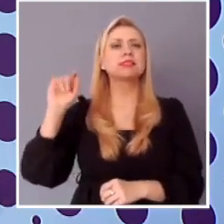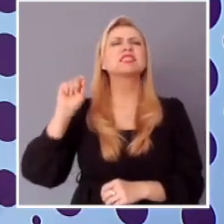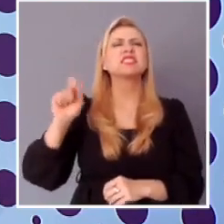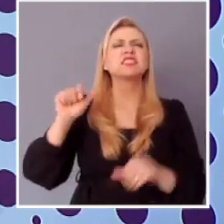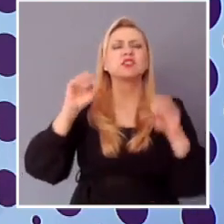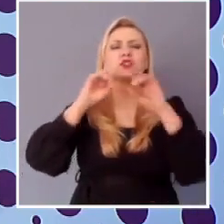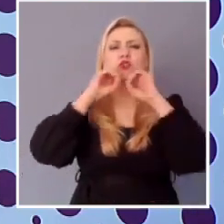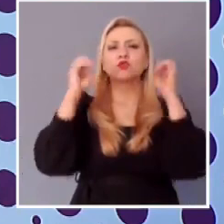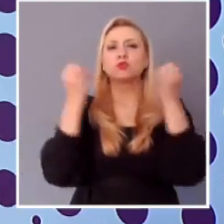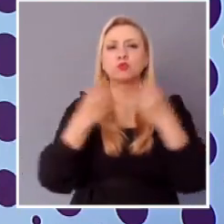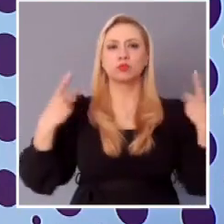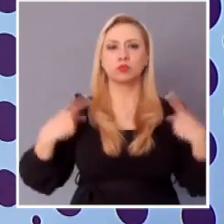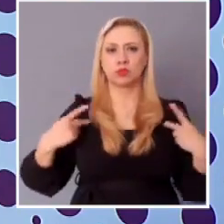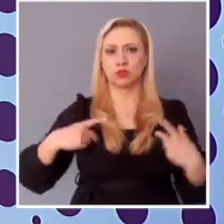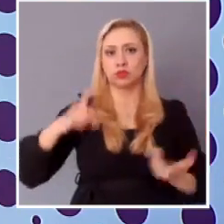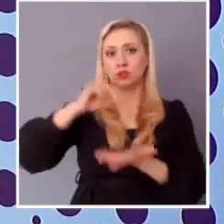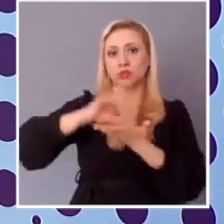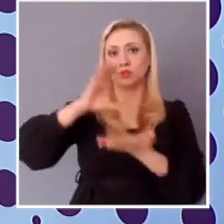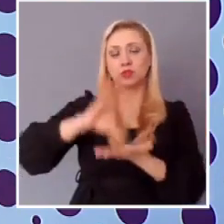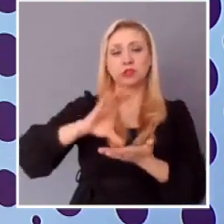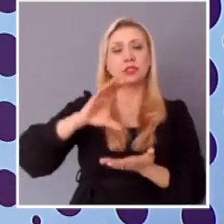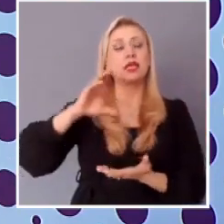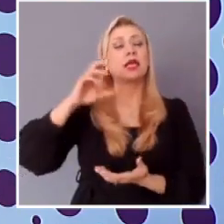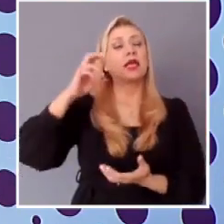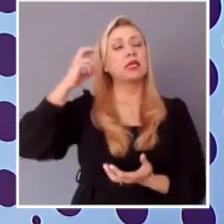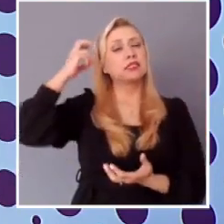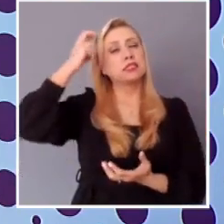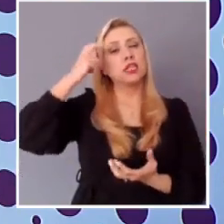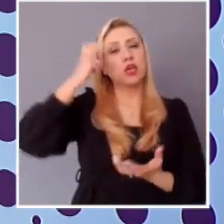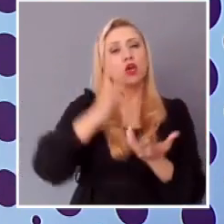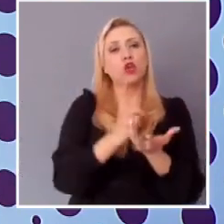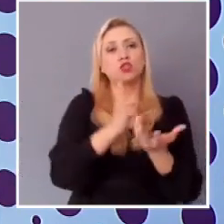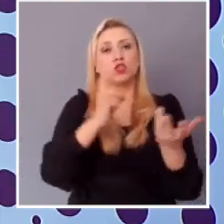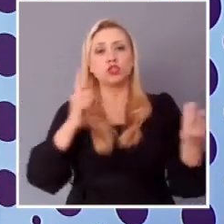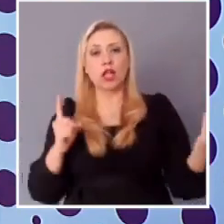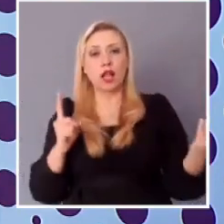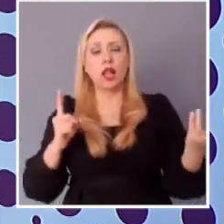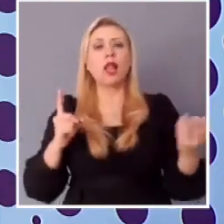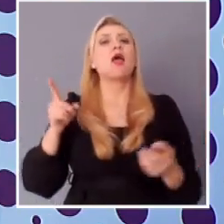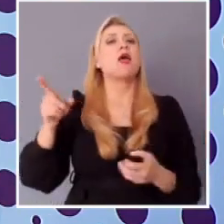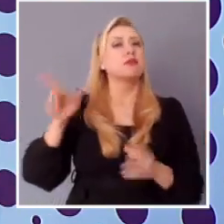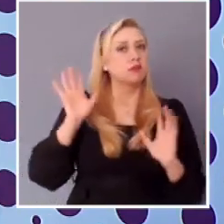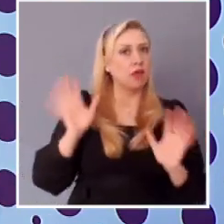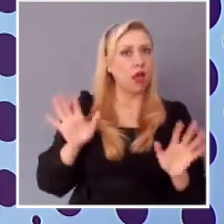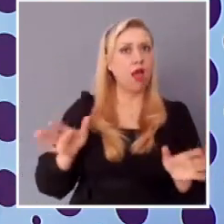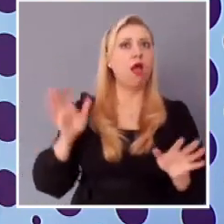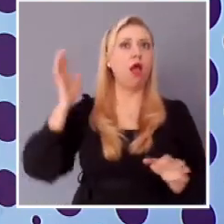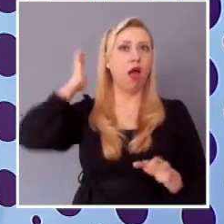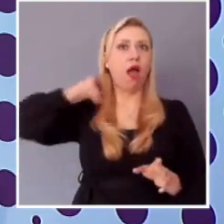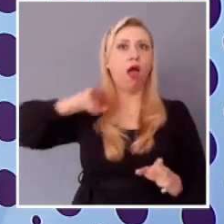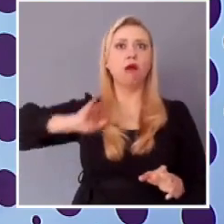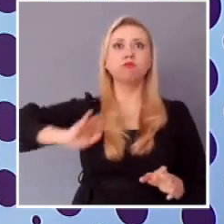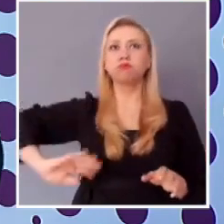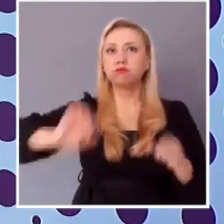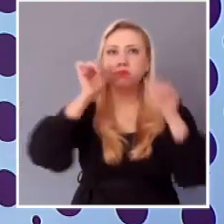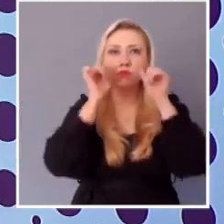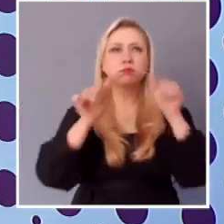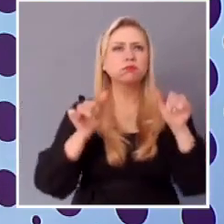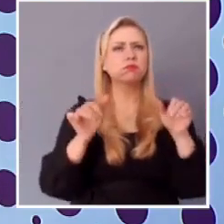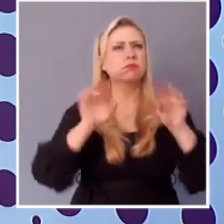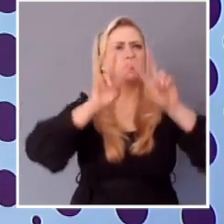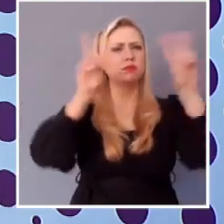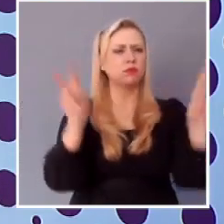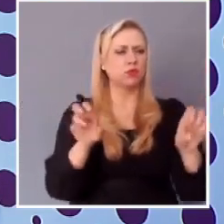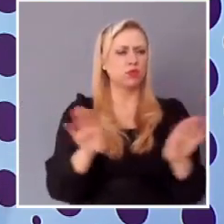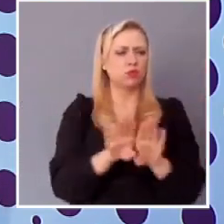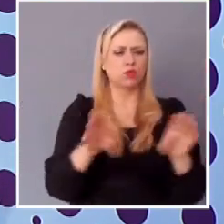de personas con discapacidad psicosocial que justo ha trabajado ya no solamente en hablar de la